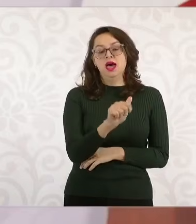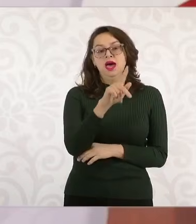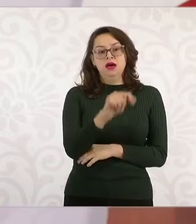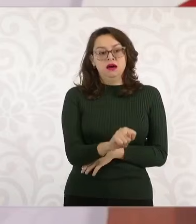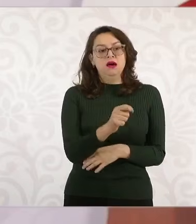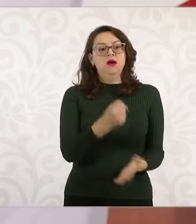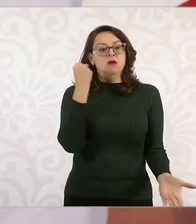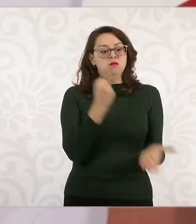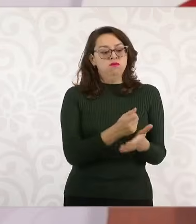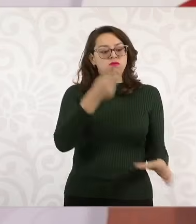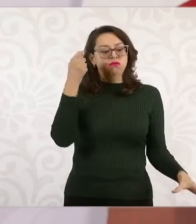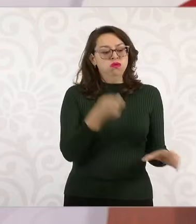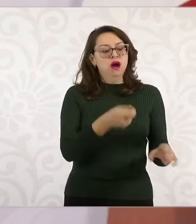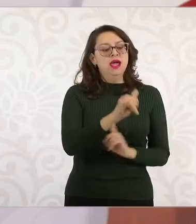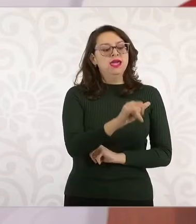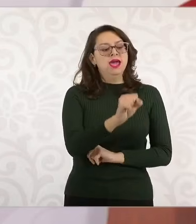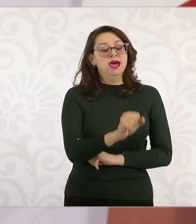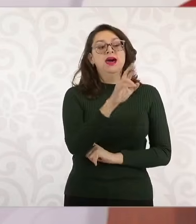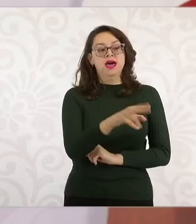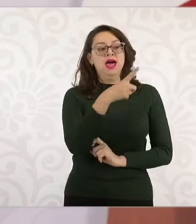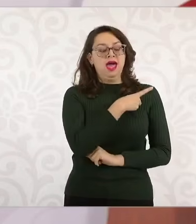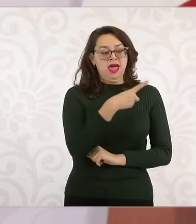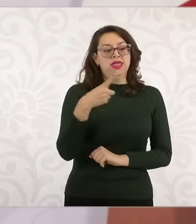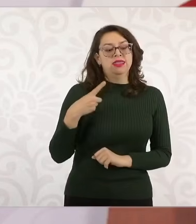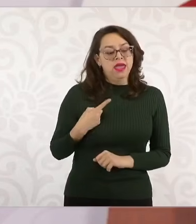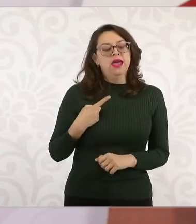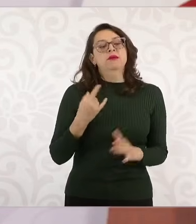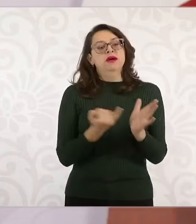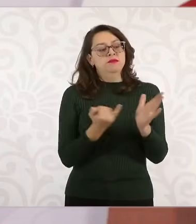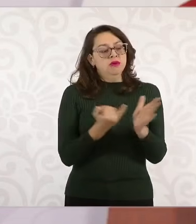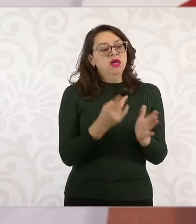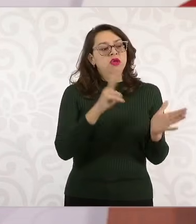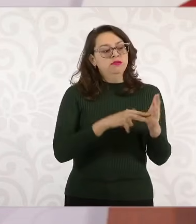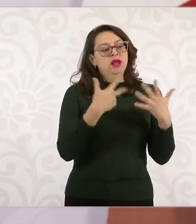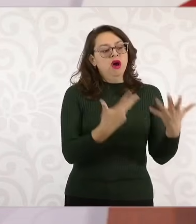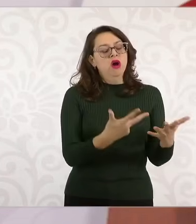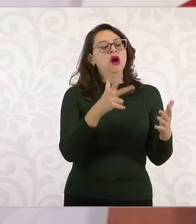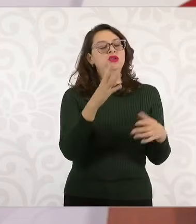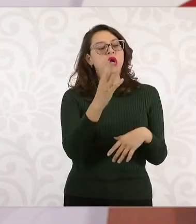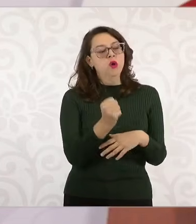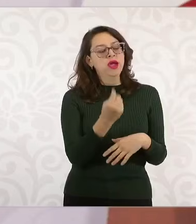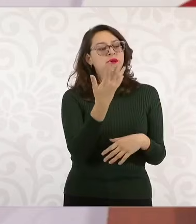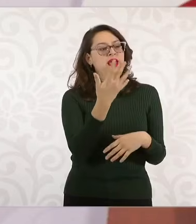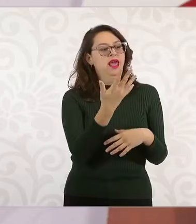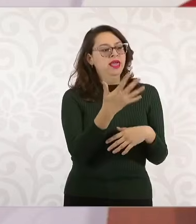administrativas adeudos de ISR correspondientes a los ejercicios 2008, 2009, 10, 11, 12 y